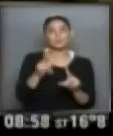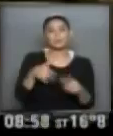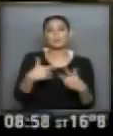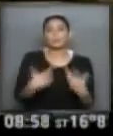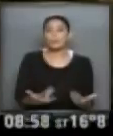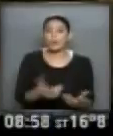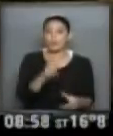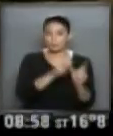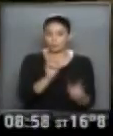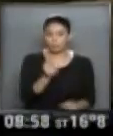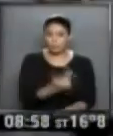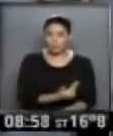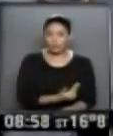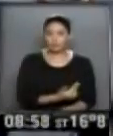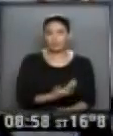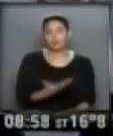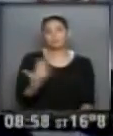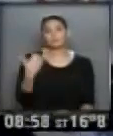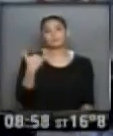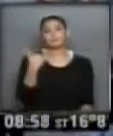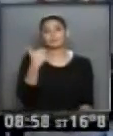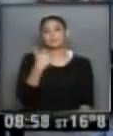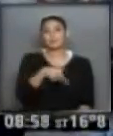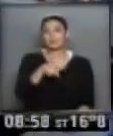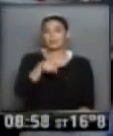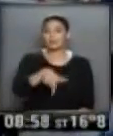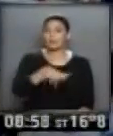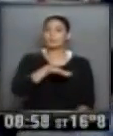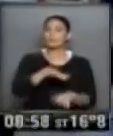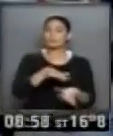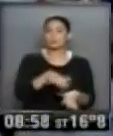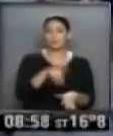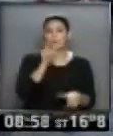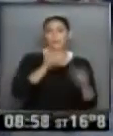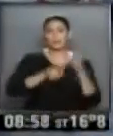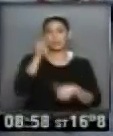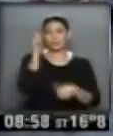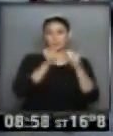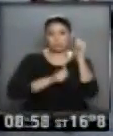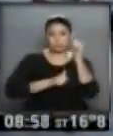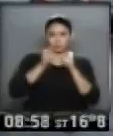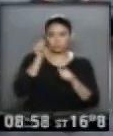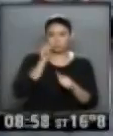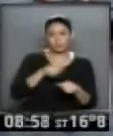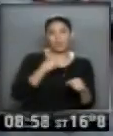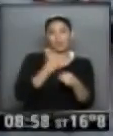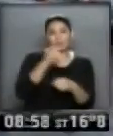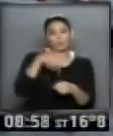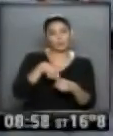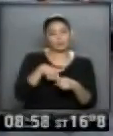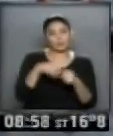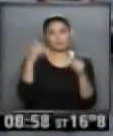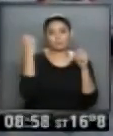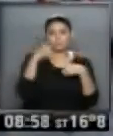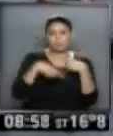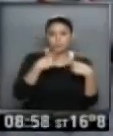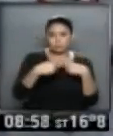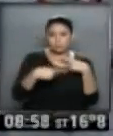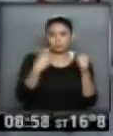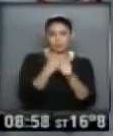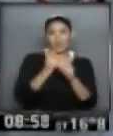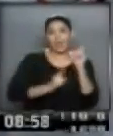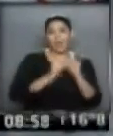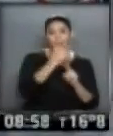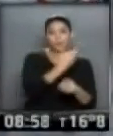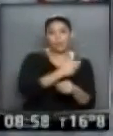posibilidad de que hay muertos, bueno, lamentablemente este saldo, con varios heridos que todavía se continúa trabajando en el lugar, que fueron derivados, algunos